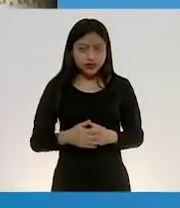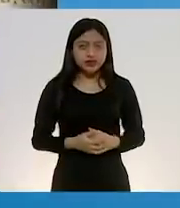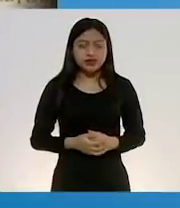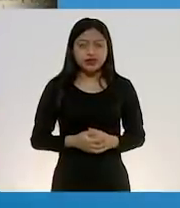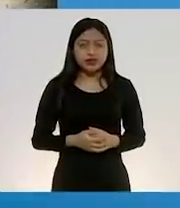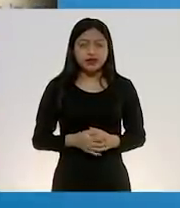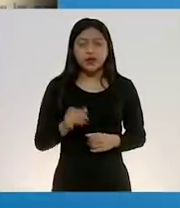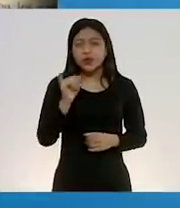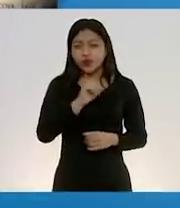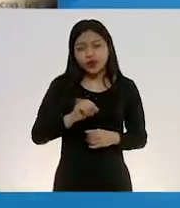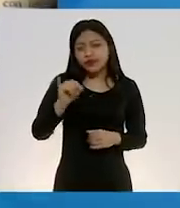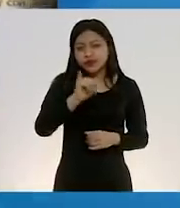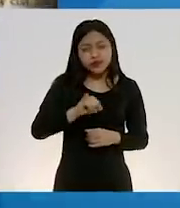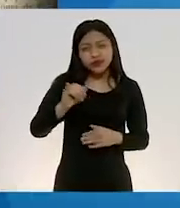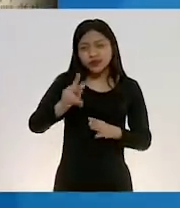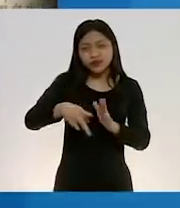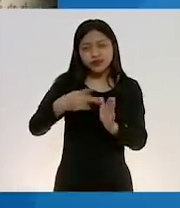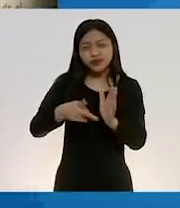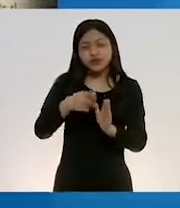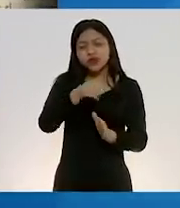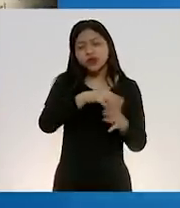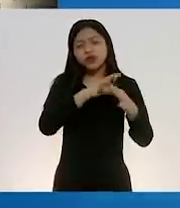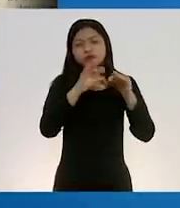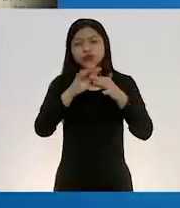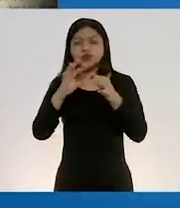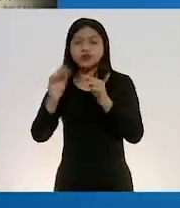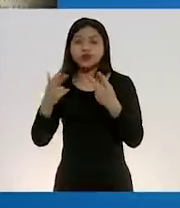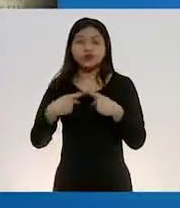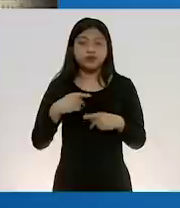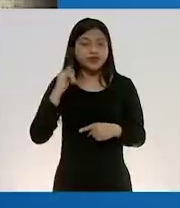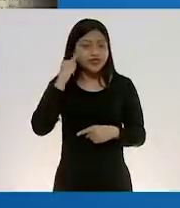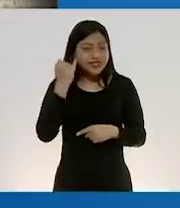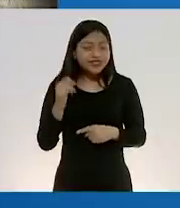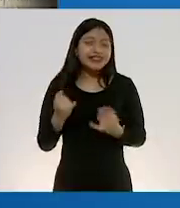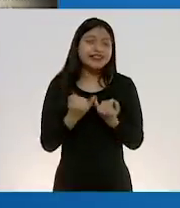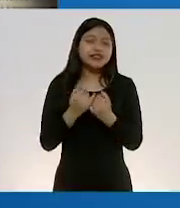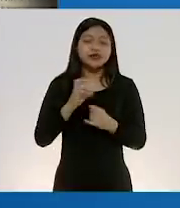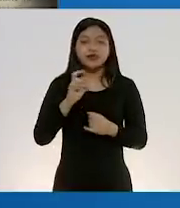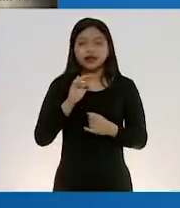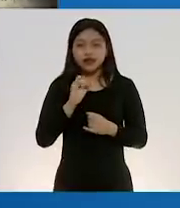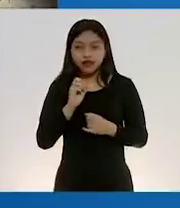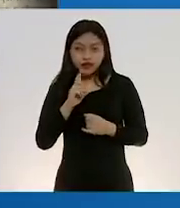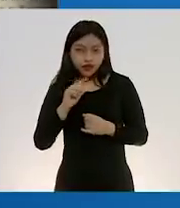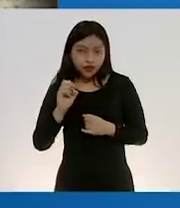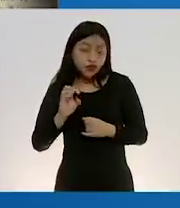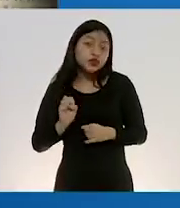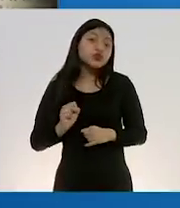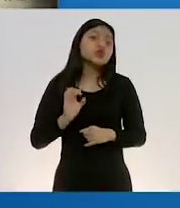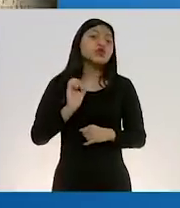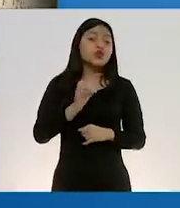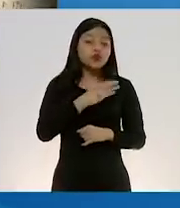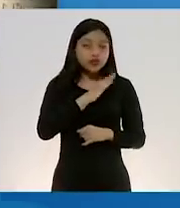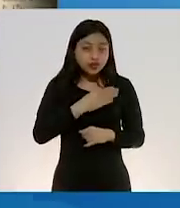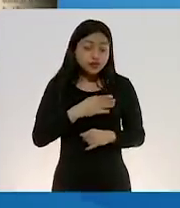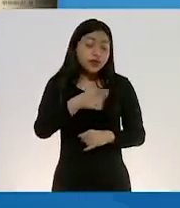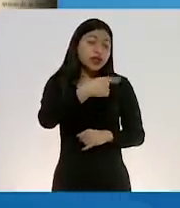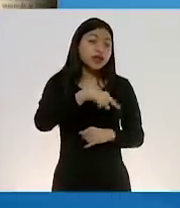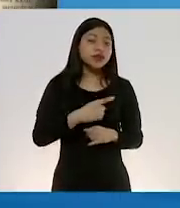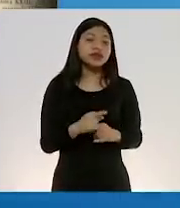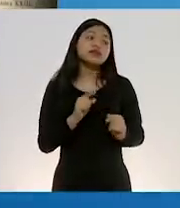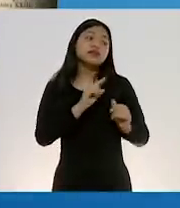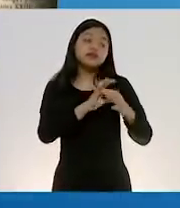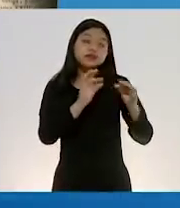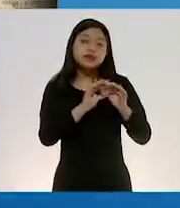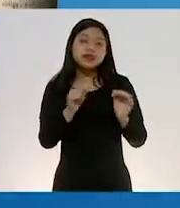Cada jueves pronunciaba pláticas doctrinales a indígenas, criollos y españoles. Las palabras de este